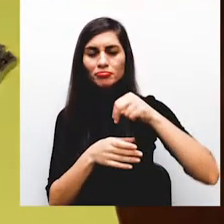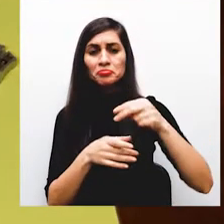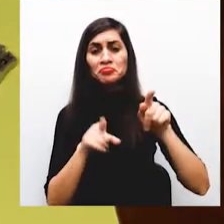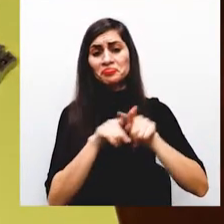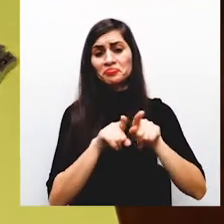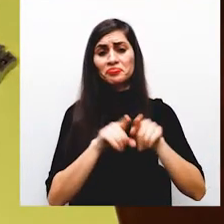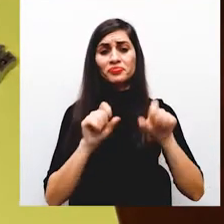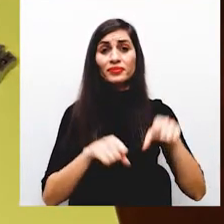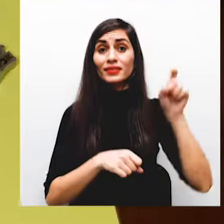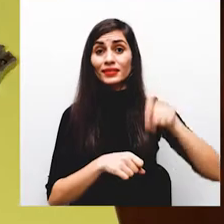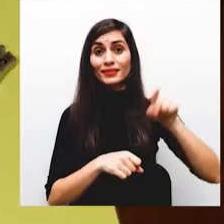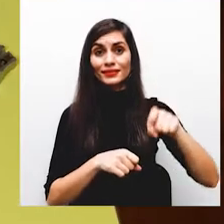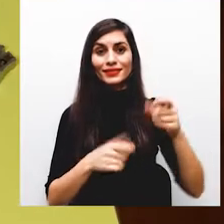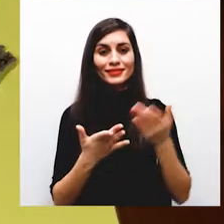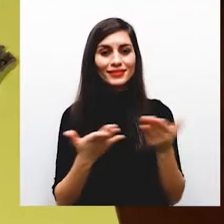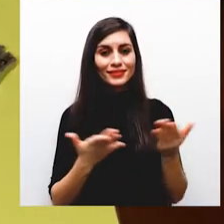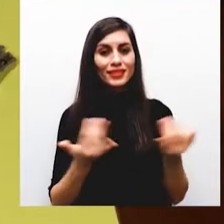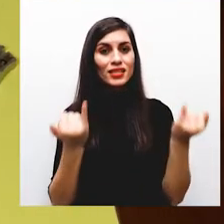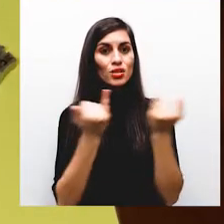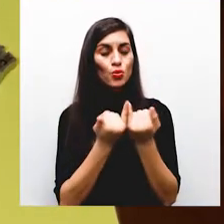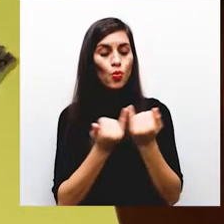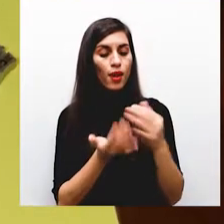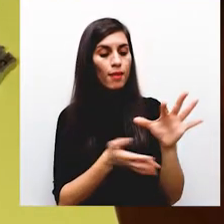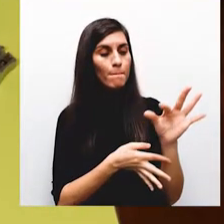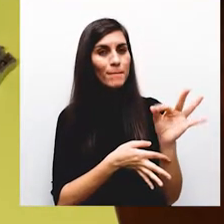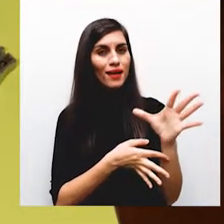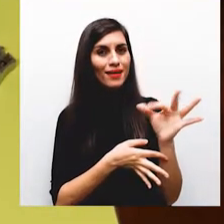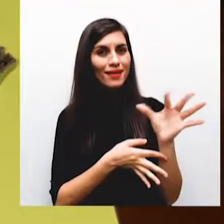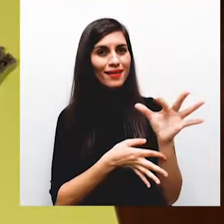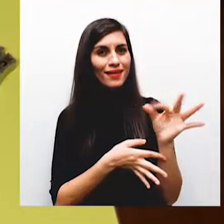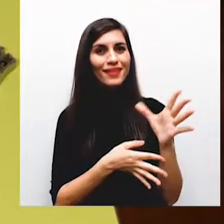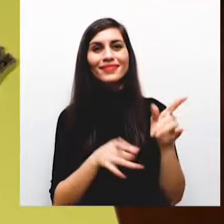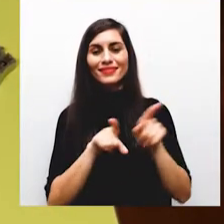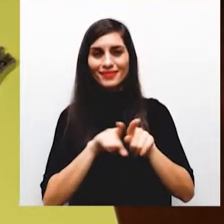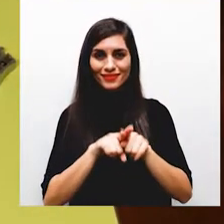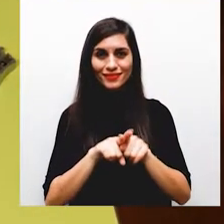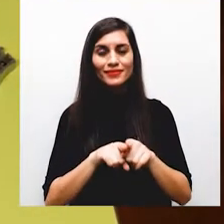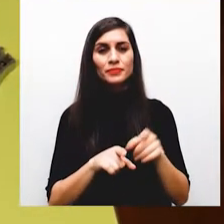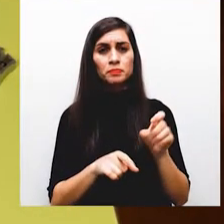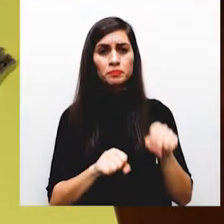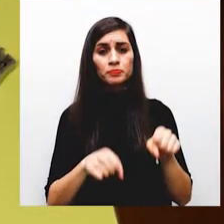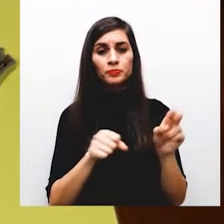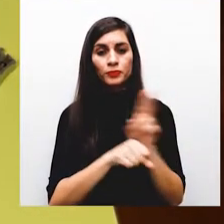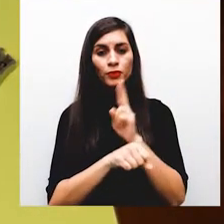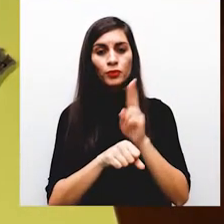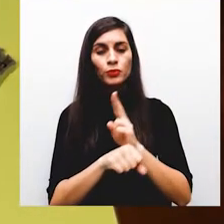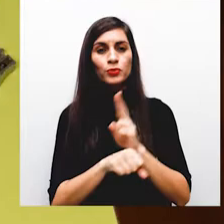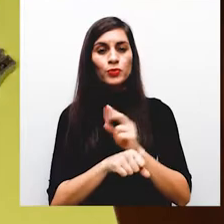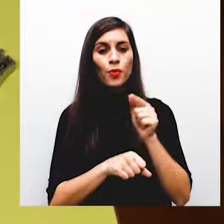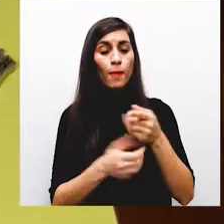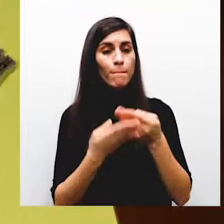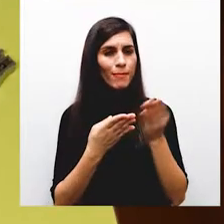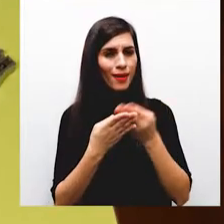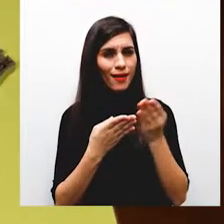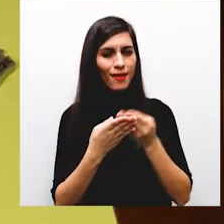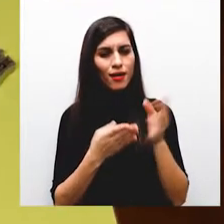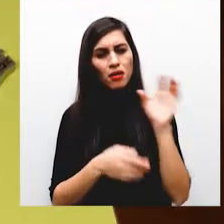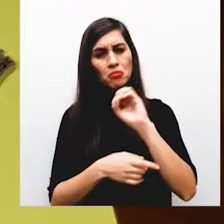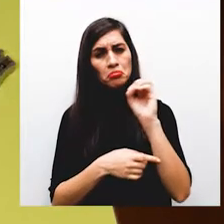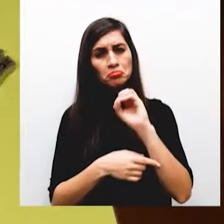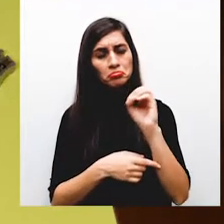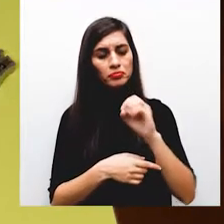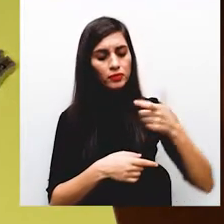pinceles. Y pues necesitamos también un material para pegar. Entonces podemos usar una cola